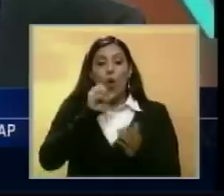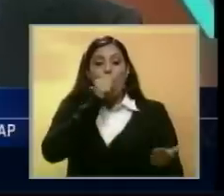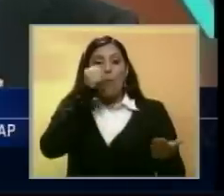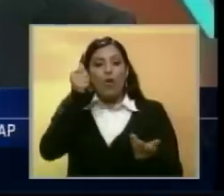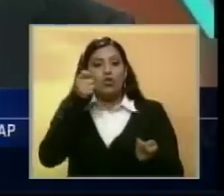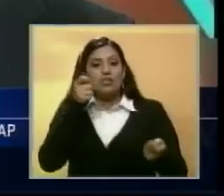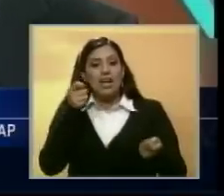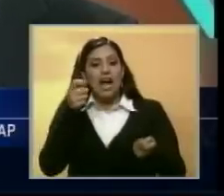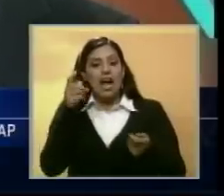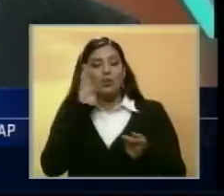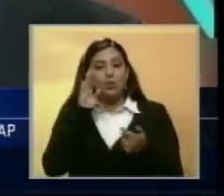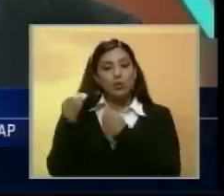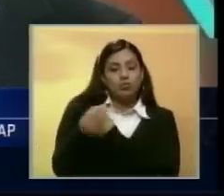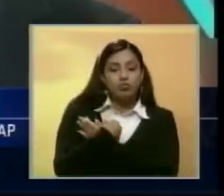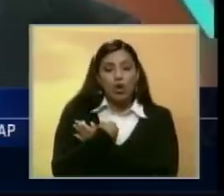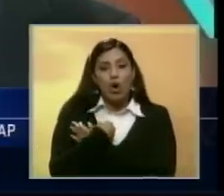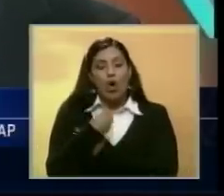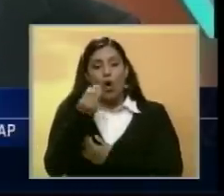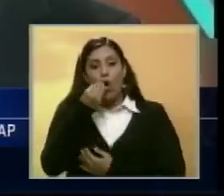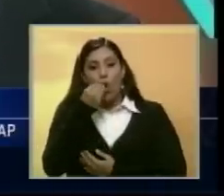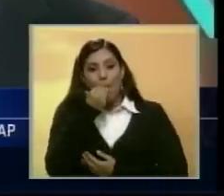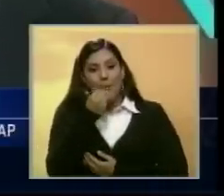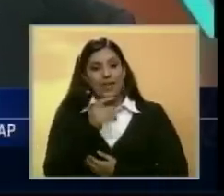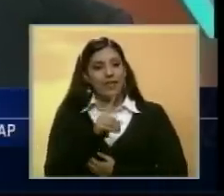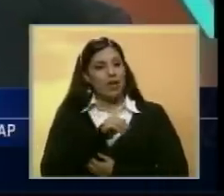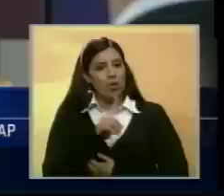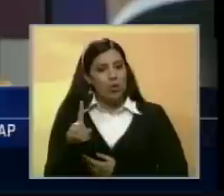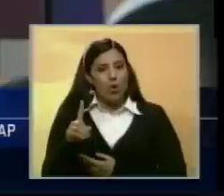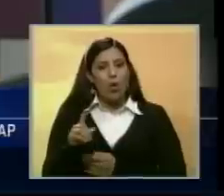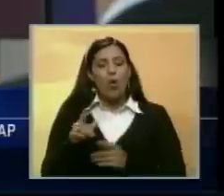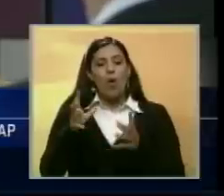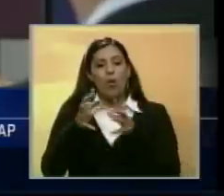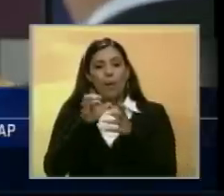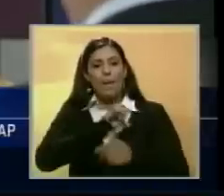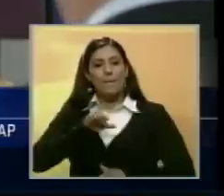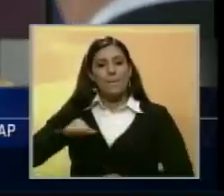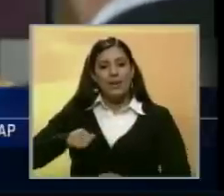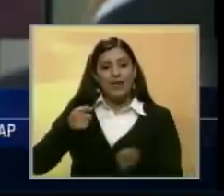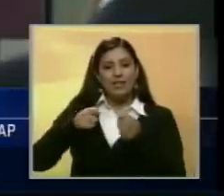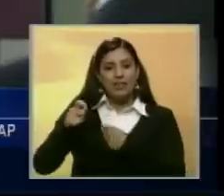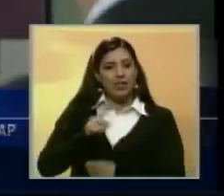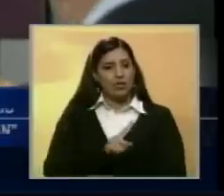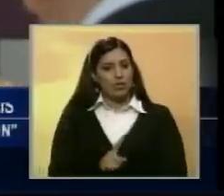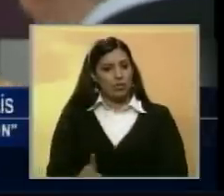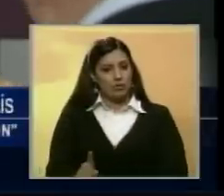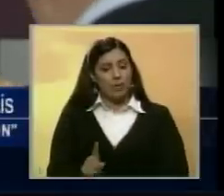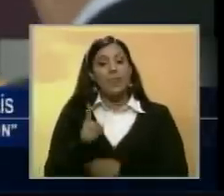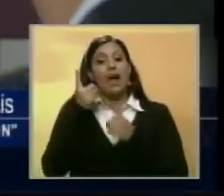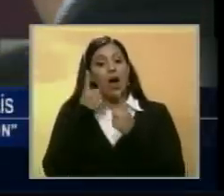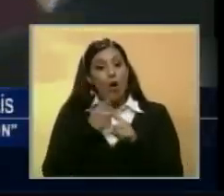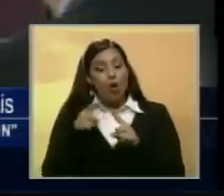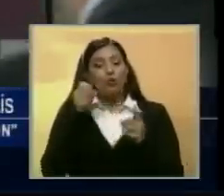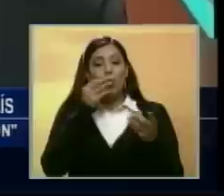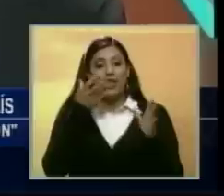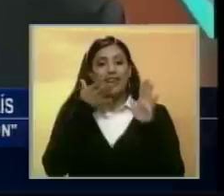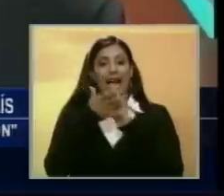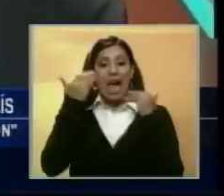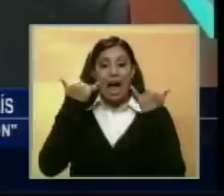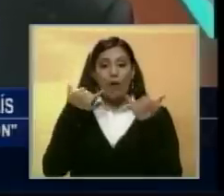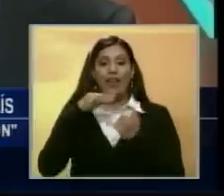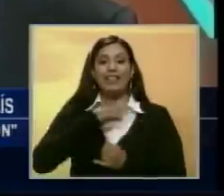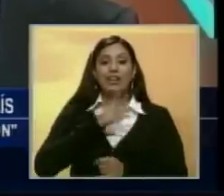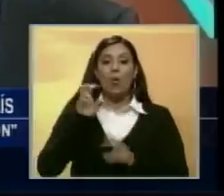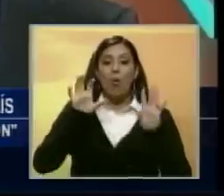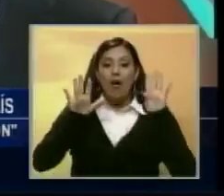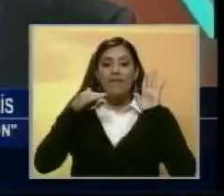a conculcar los alimentos a las redes privadas de distribución. Asimismo, Bernal indicó que actualmente